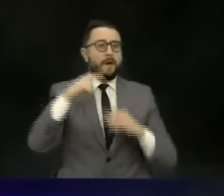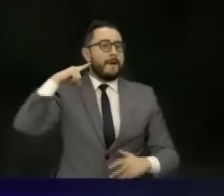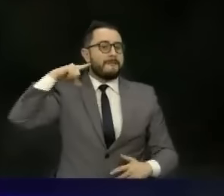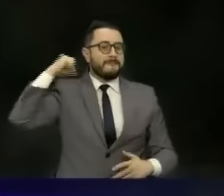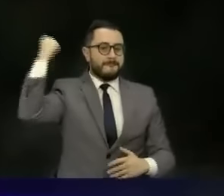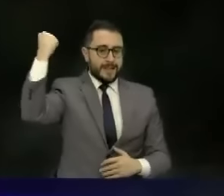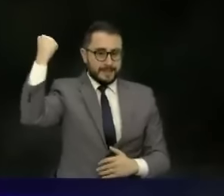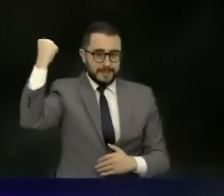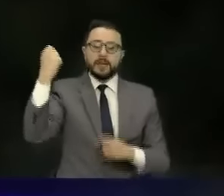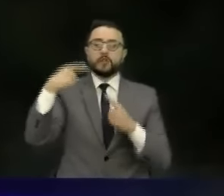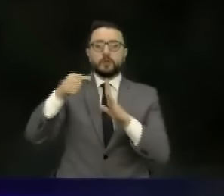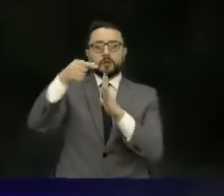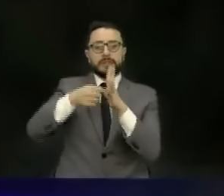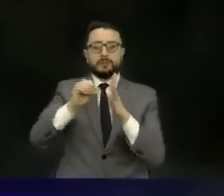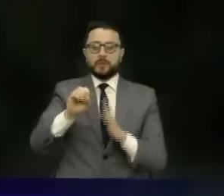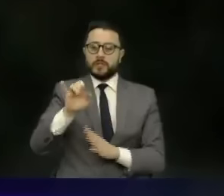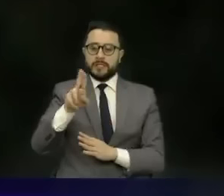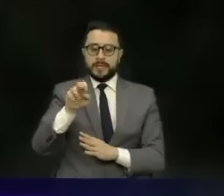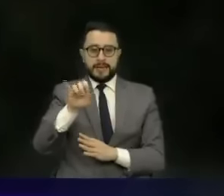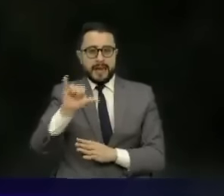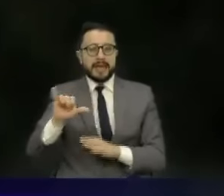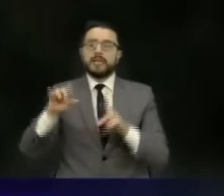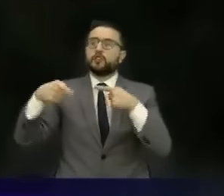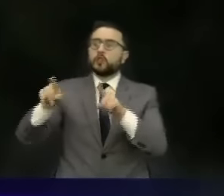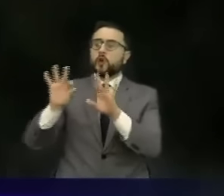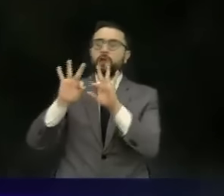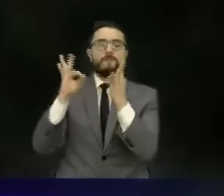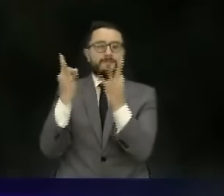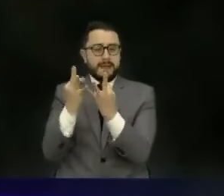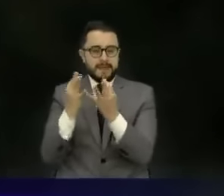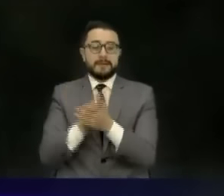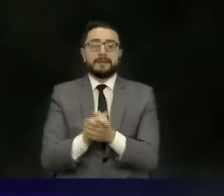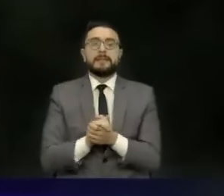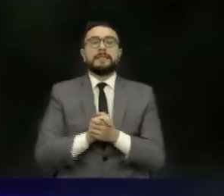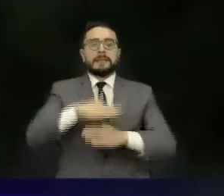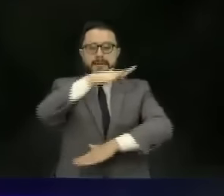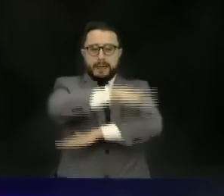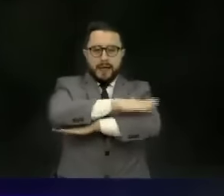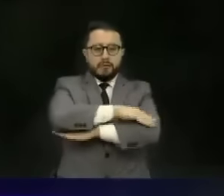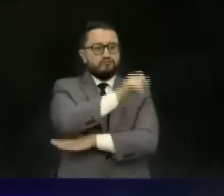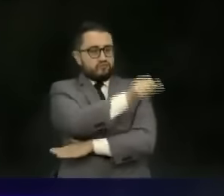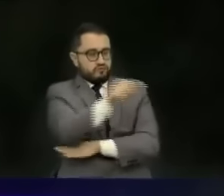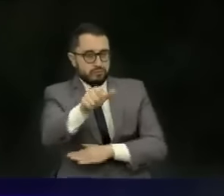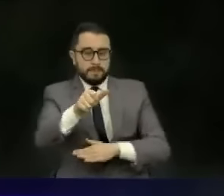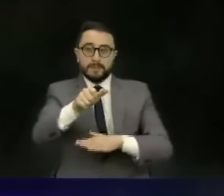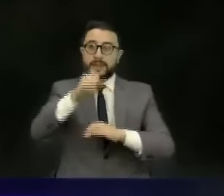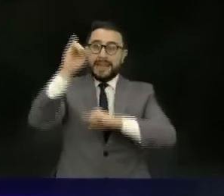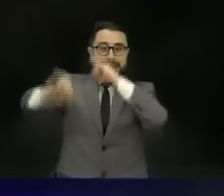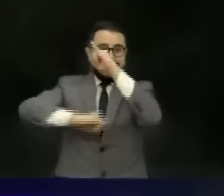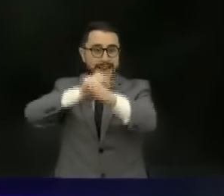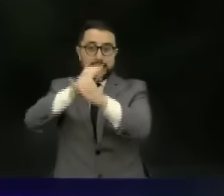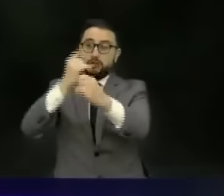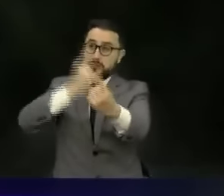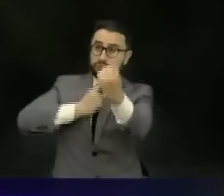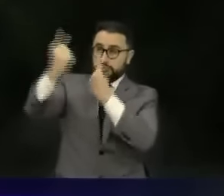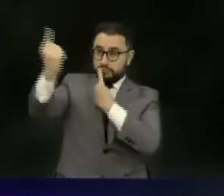Márquez Mina, su esposo Yernay y su distinguida familia, señores embajadores, jefes de misiones diplomáticas